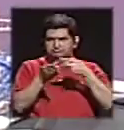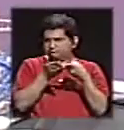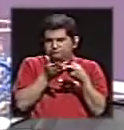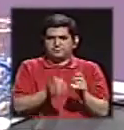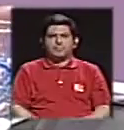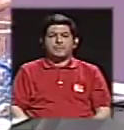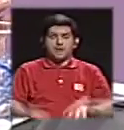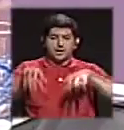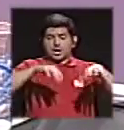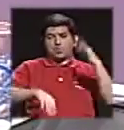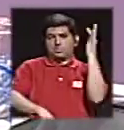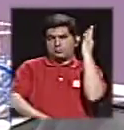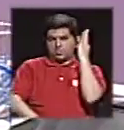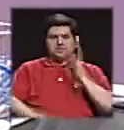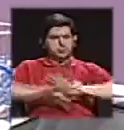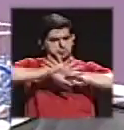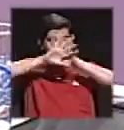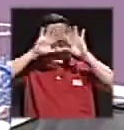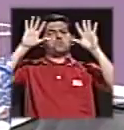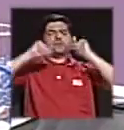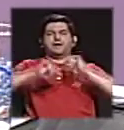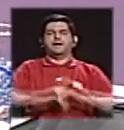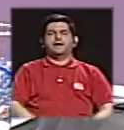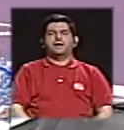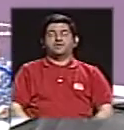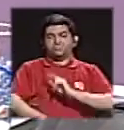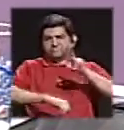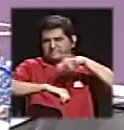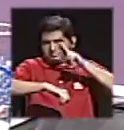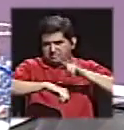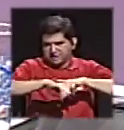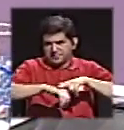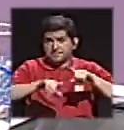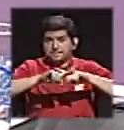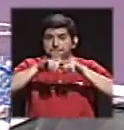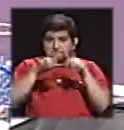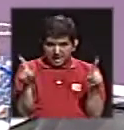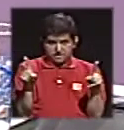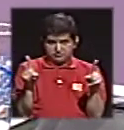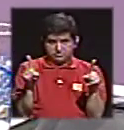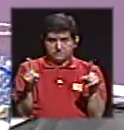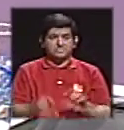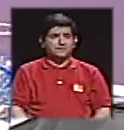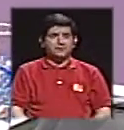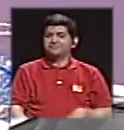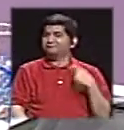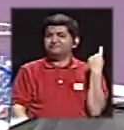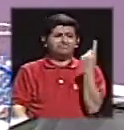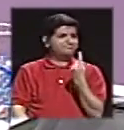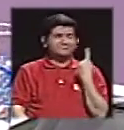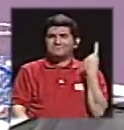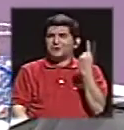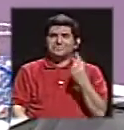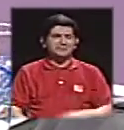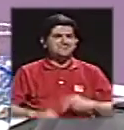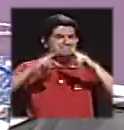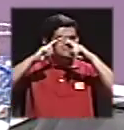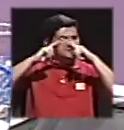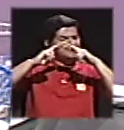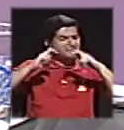el movimiento de mujeres ha estado muy claro, habitualmente. Sin embargo, no siempre se ha hecho una